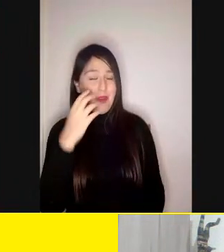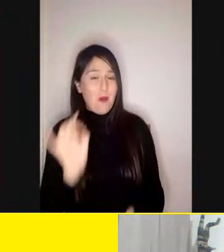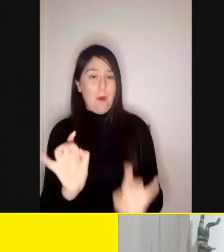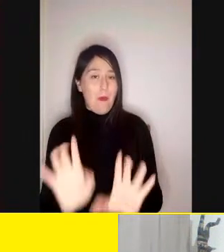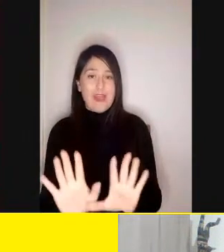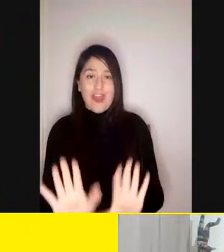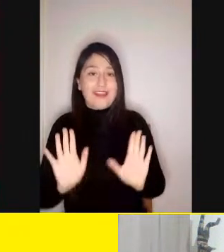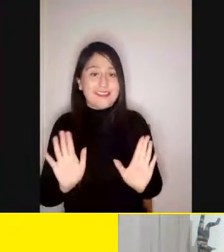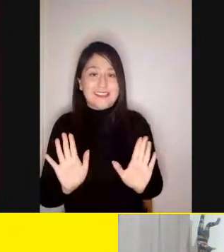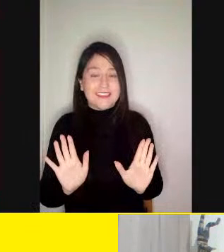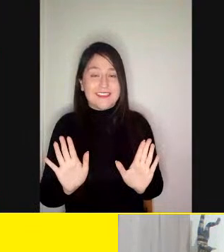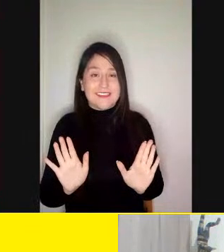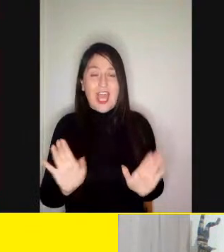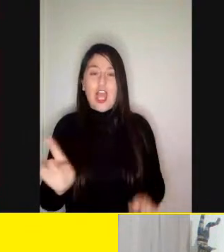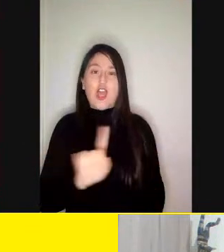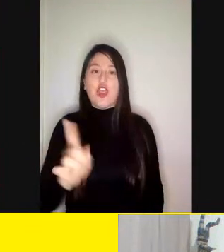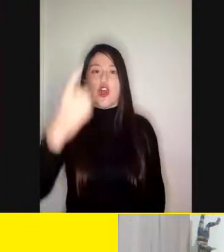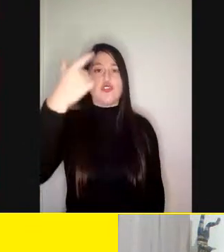no somos personas...